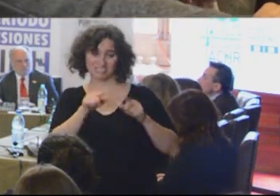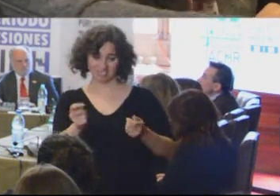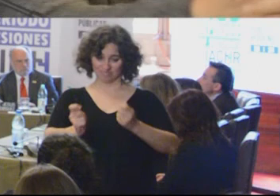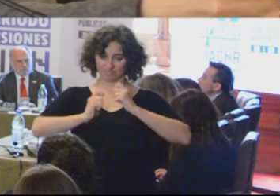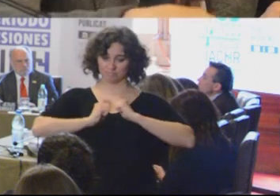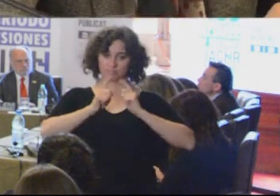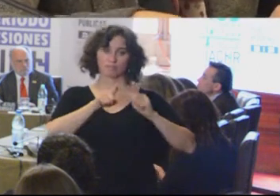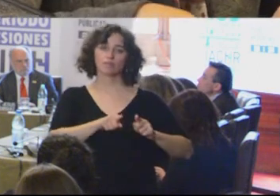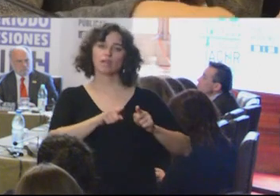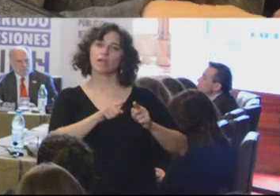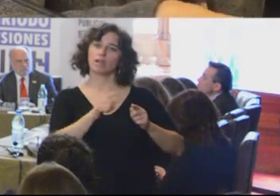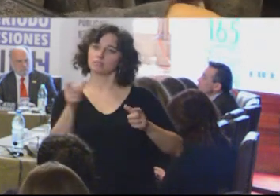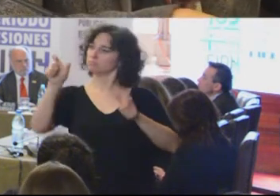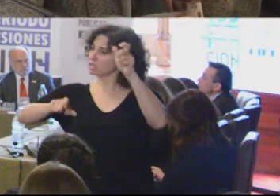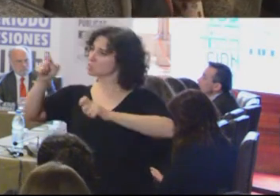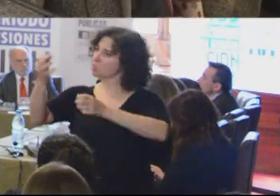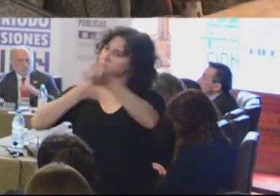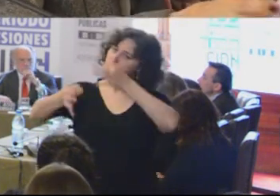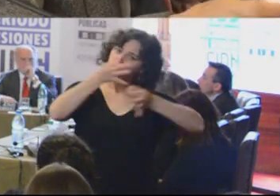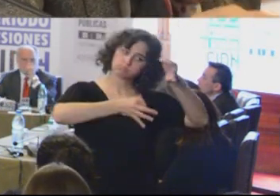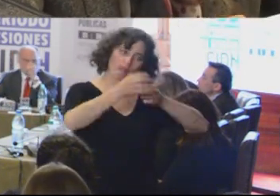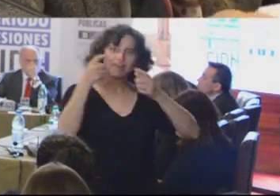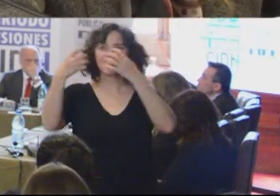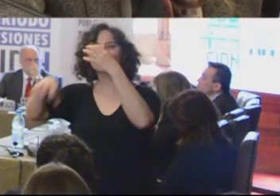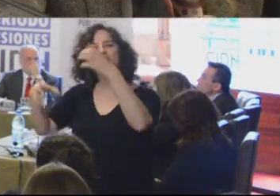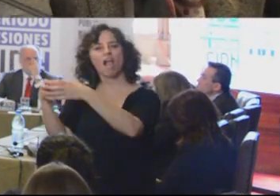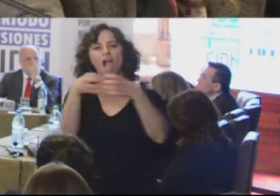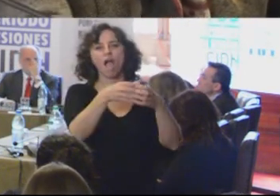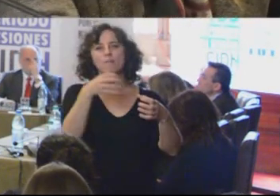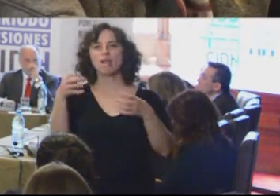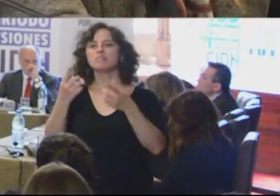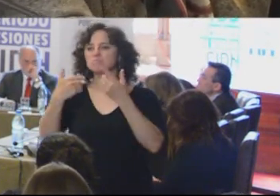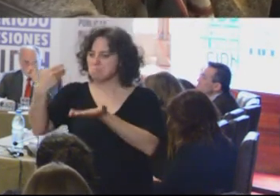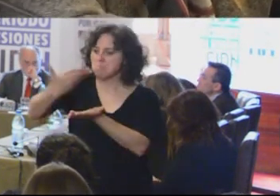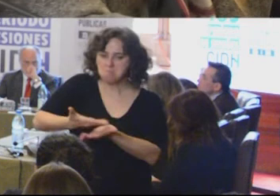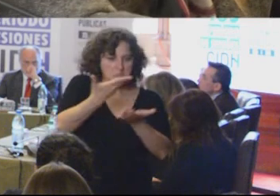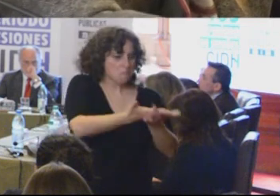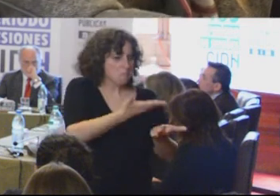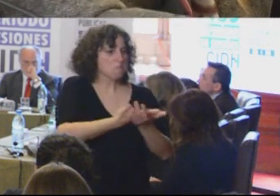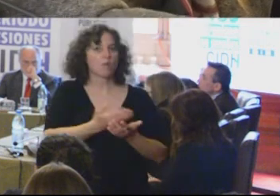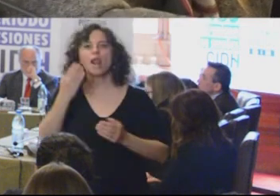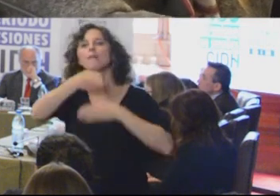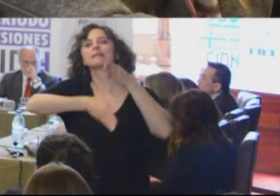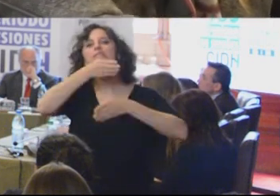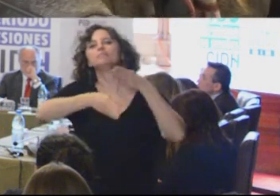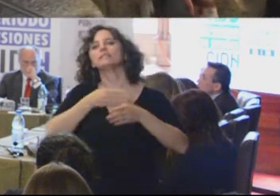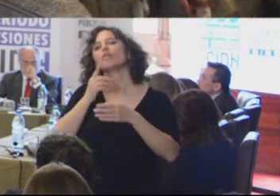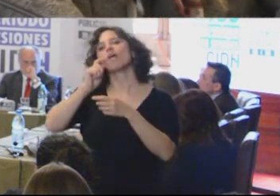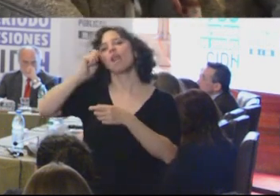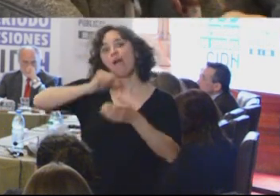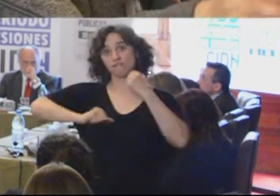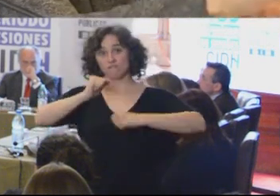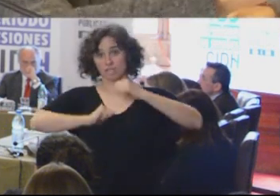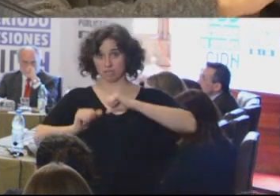través de los ponentes de las respectivas cámaras todas las proposiciones referidas a la participación de las víctimas entre otros